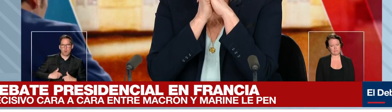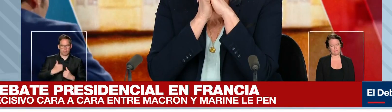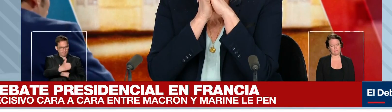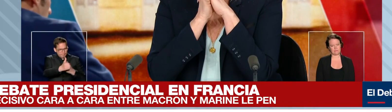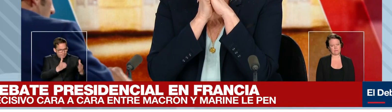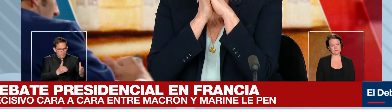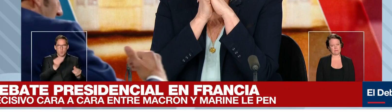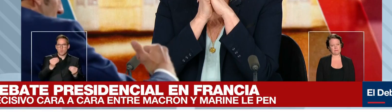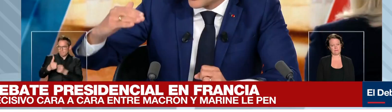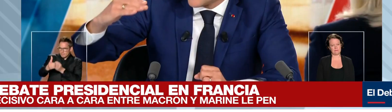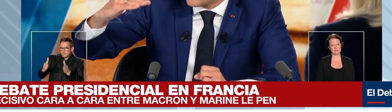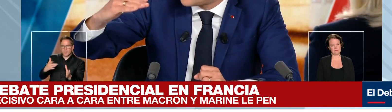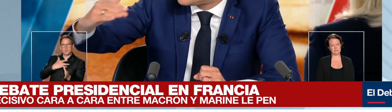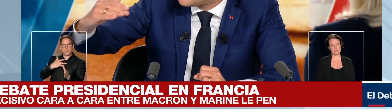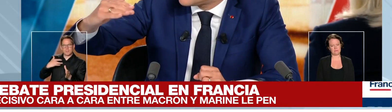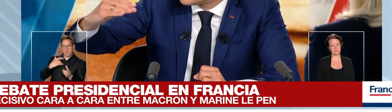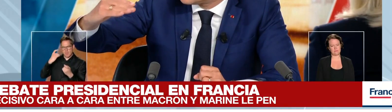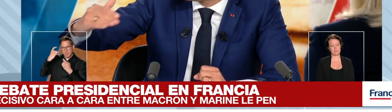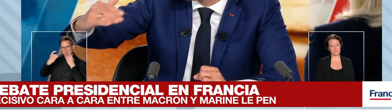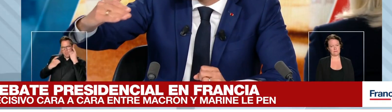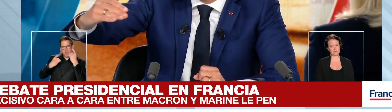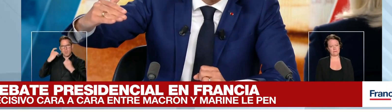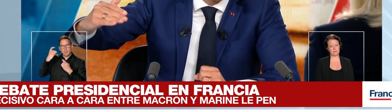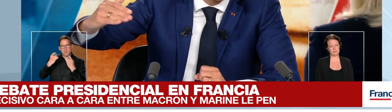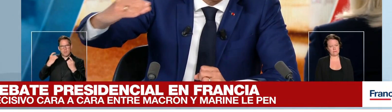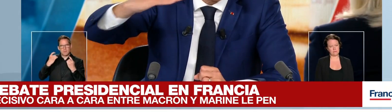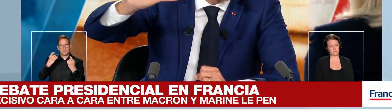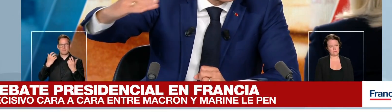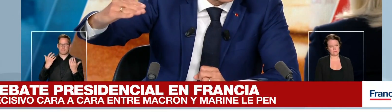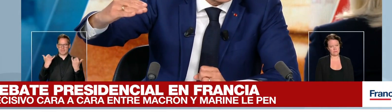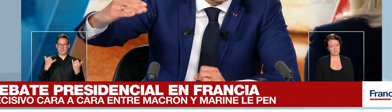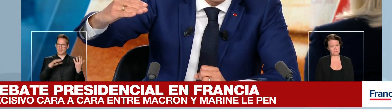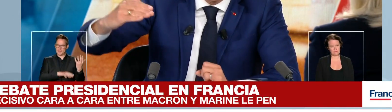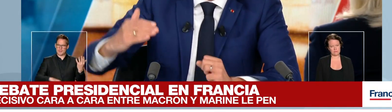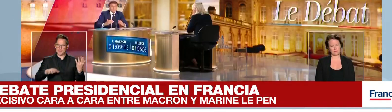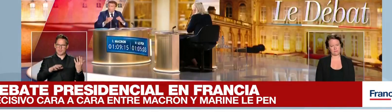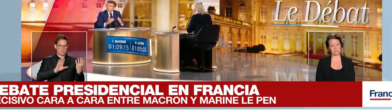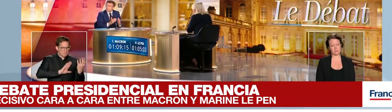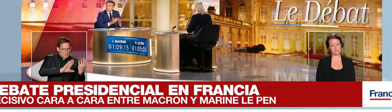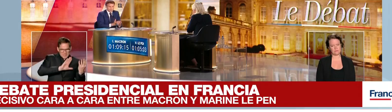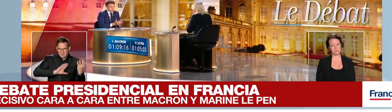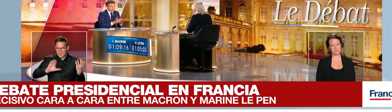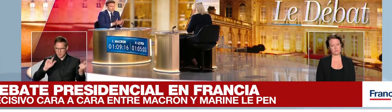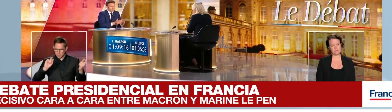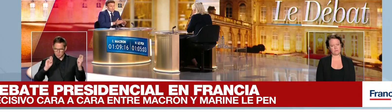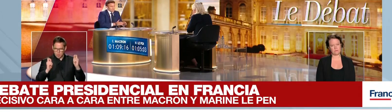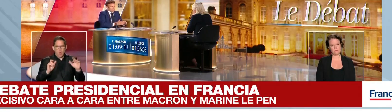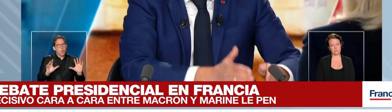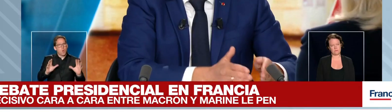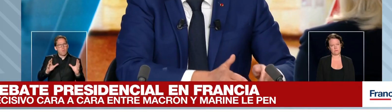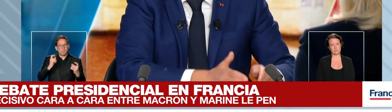la escuela o la salud, va a llevar a fijar a nivel de la nación grandes orientaciones, pero también